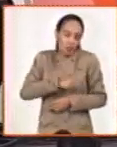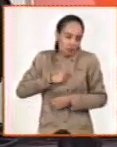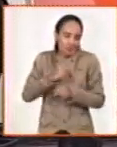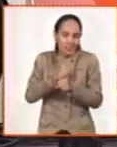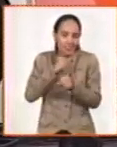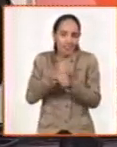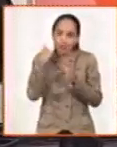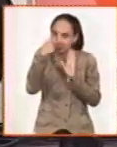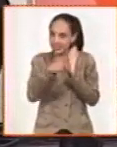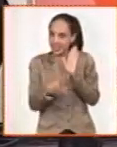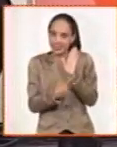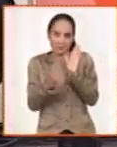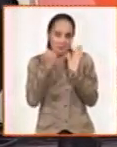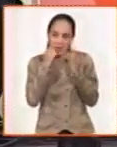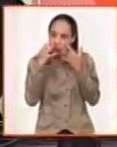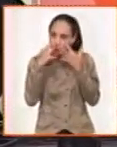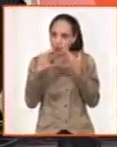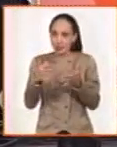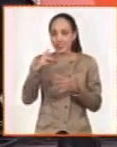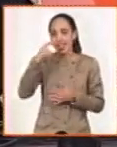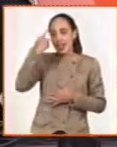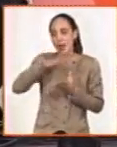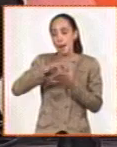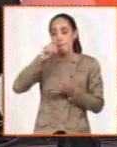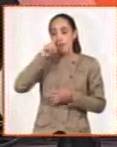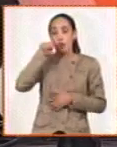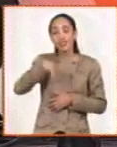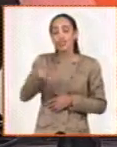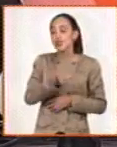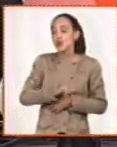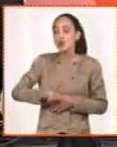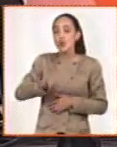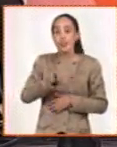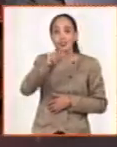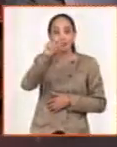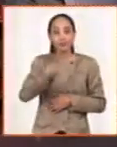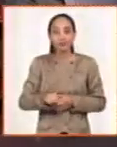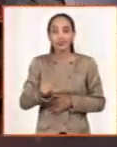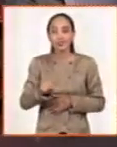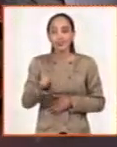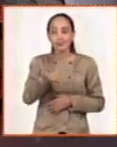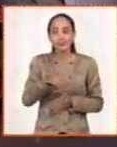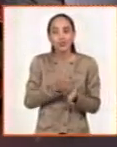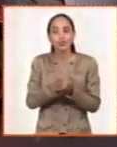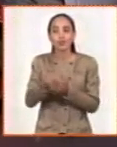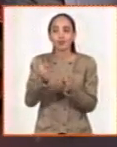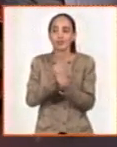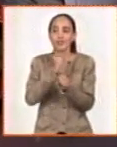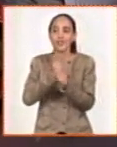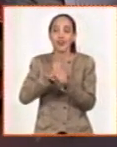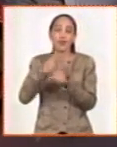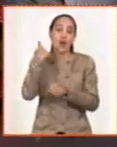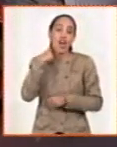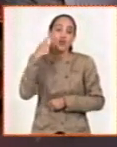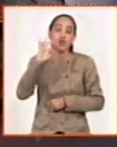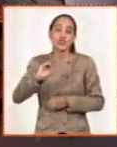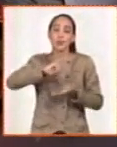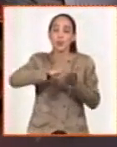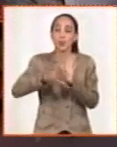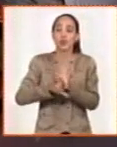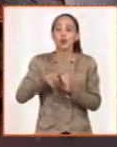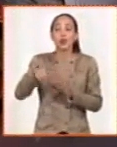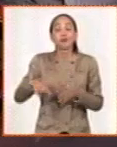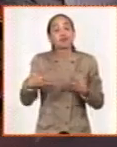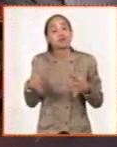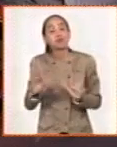más grande que tiene Ramón Silverio, quien es un Quijote que los molinos de viento no lo han podido vencer. En los 80, su proyecto hoy a lo mejor